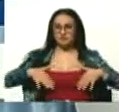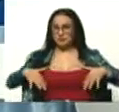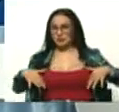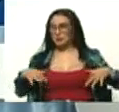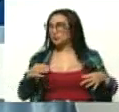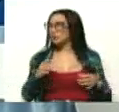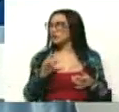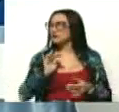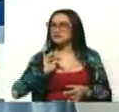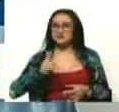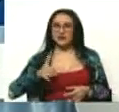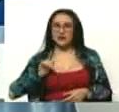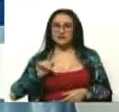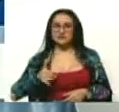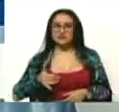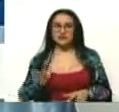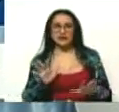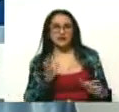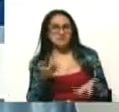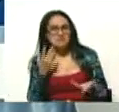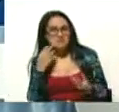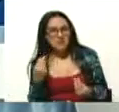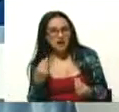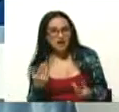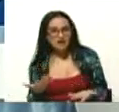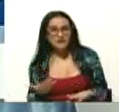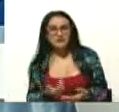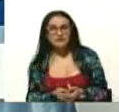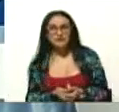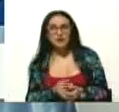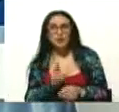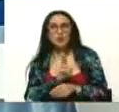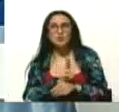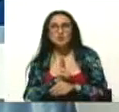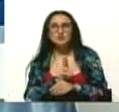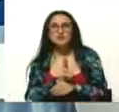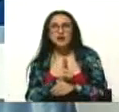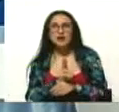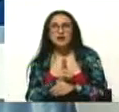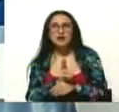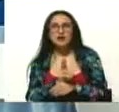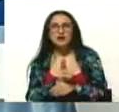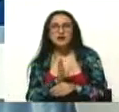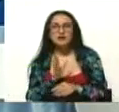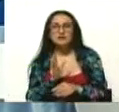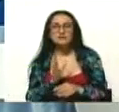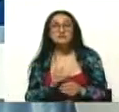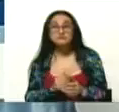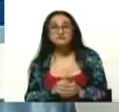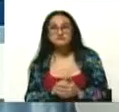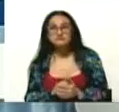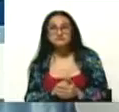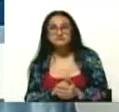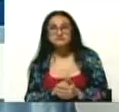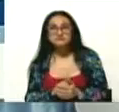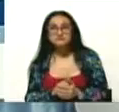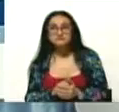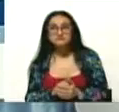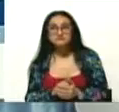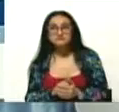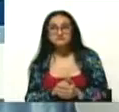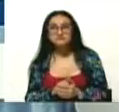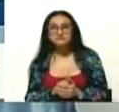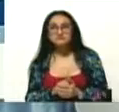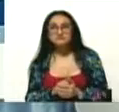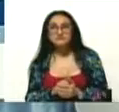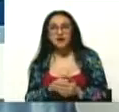supuesto, presuntamente atractiva, para que, utilizando la modalidad de aplastamiento, van matando